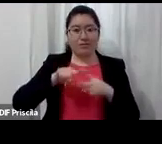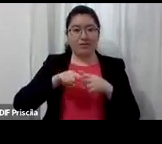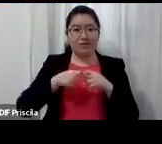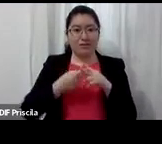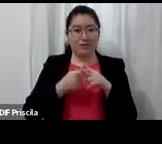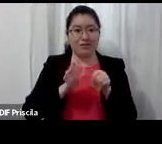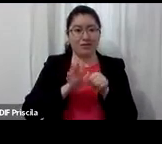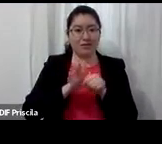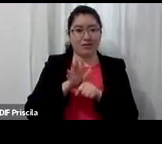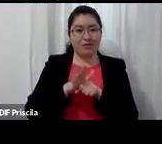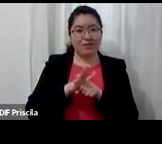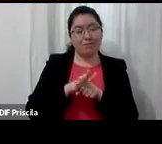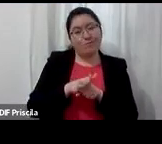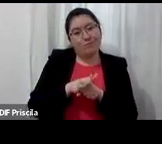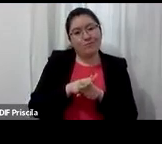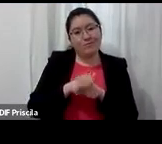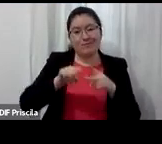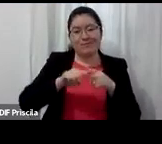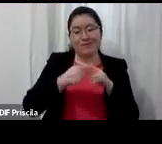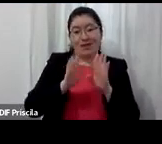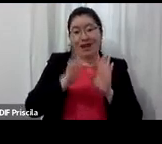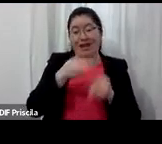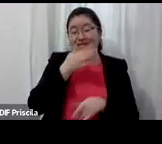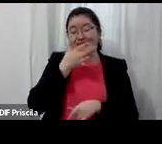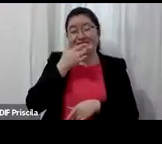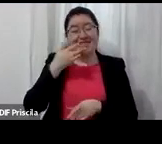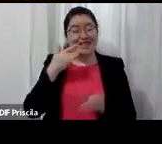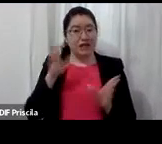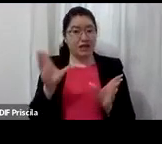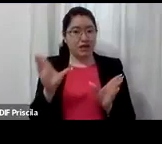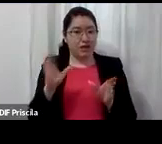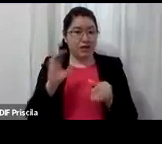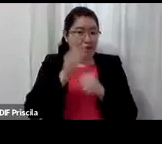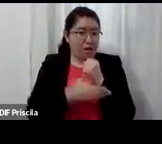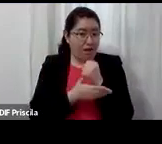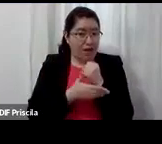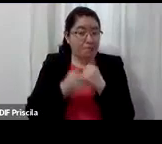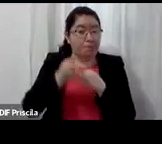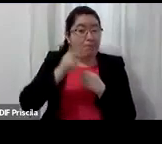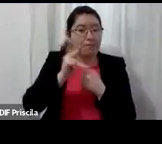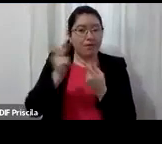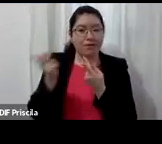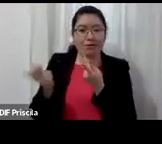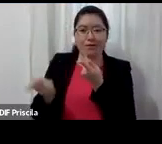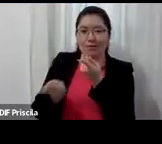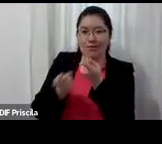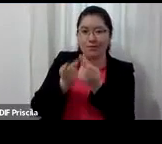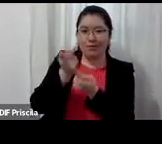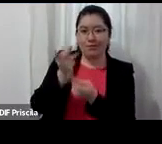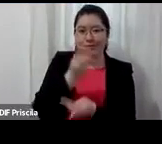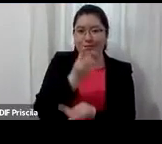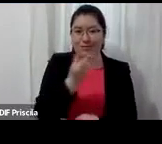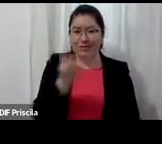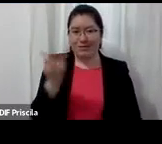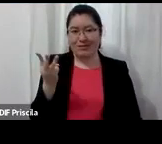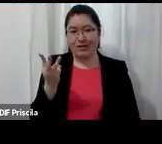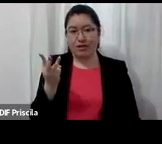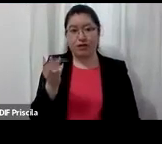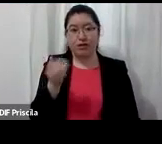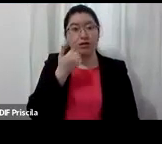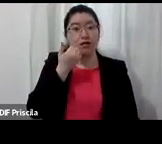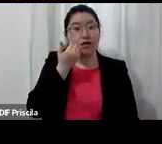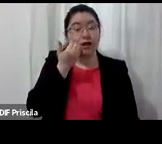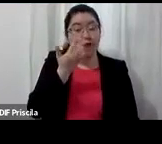dirigiéndonos a nuestro cierre. Sin embargo, quisiera preguntarle a las ponentes si quisieran extender